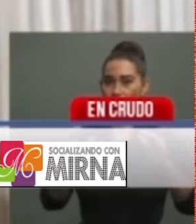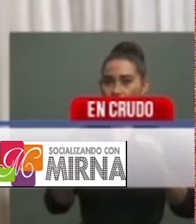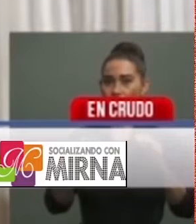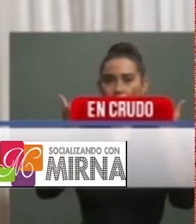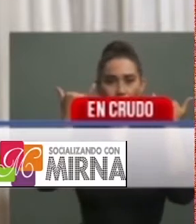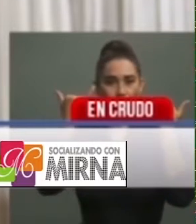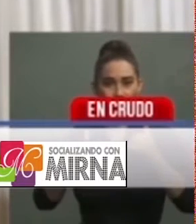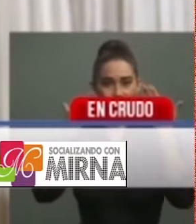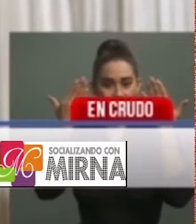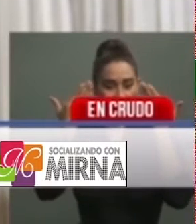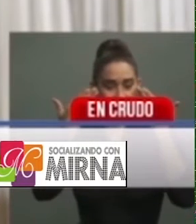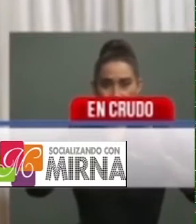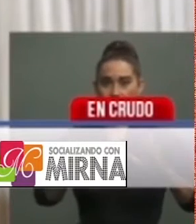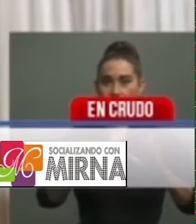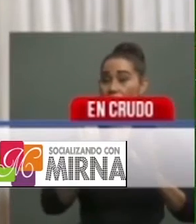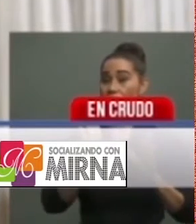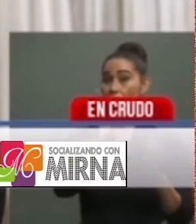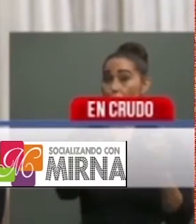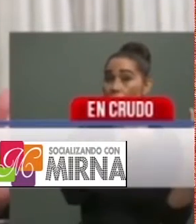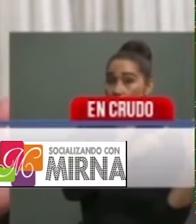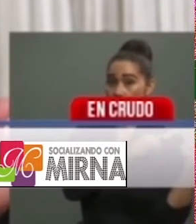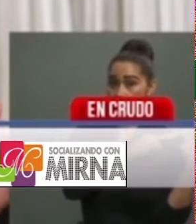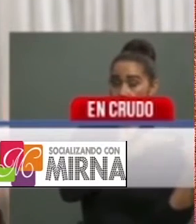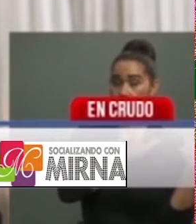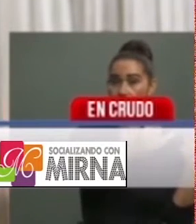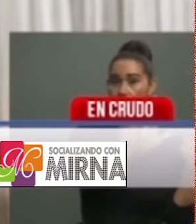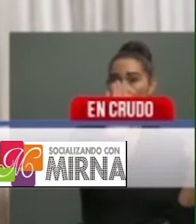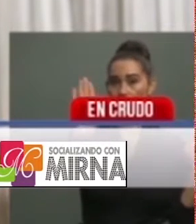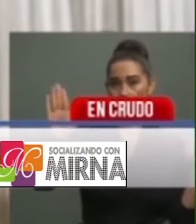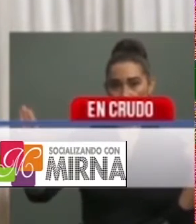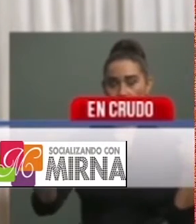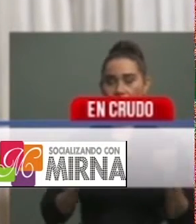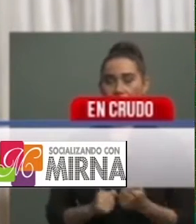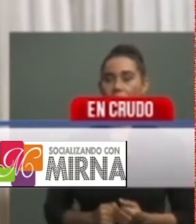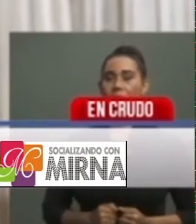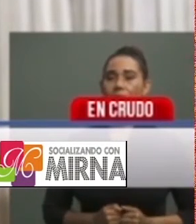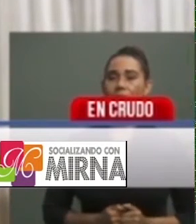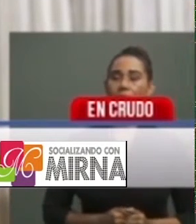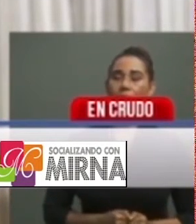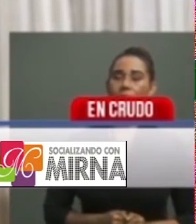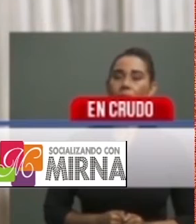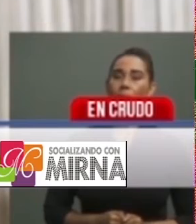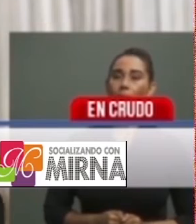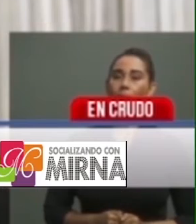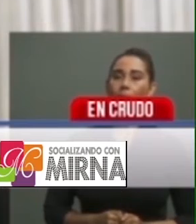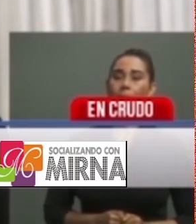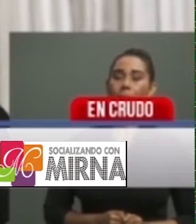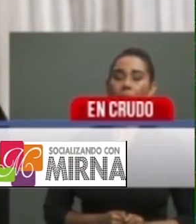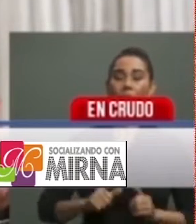y aquí muchos pobres policías perdieron sus empleos porque cualquiera de una vez decía que lo